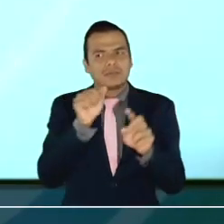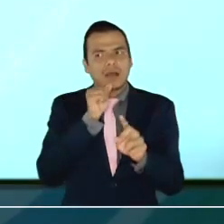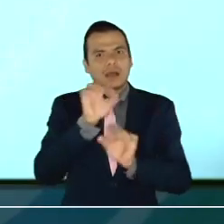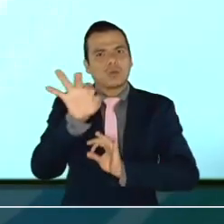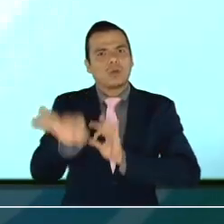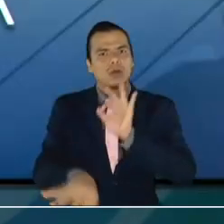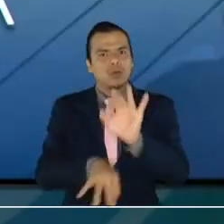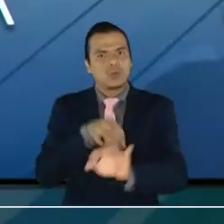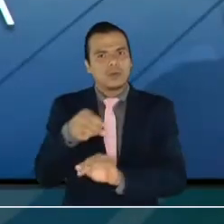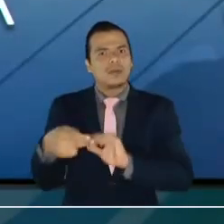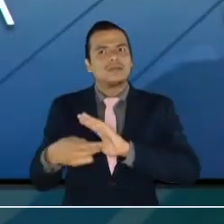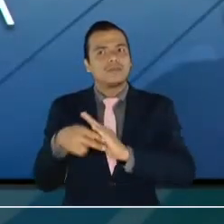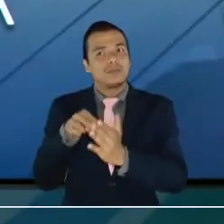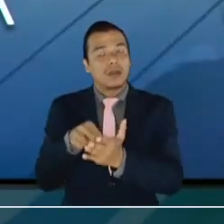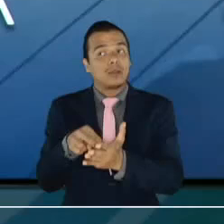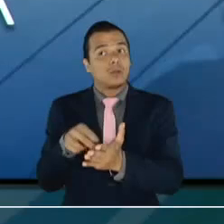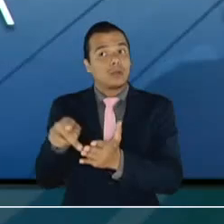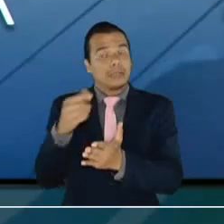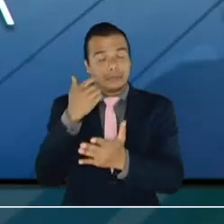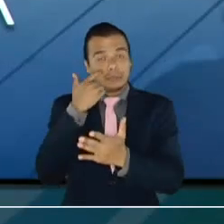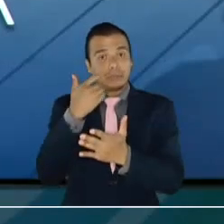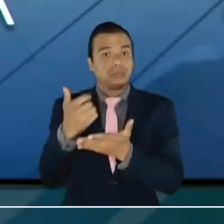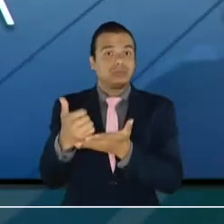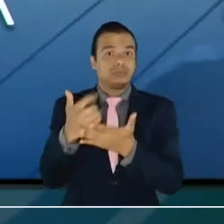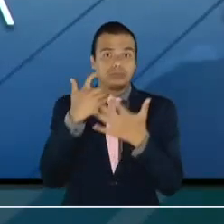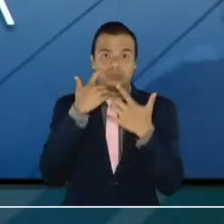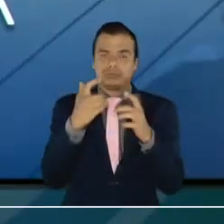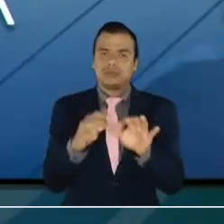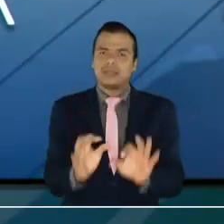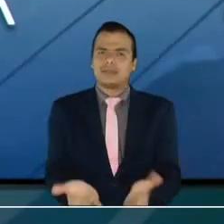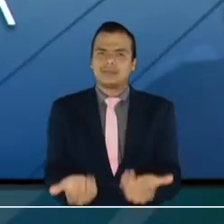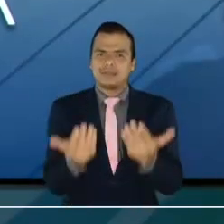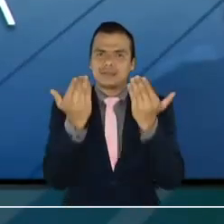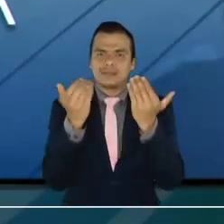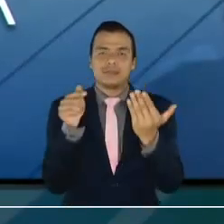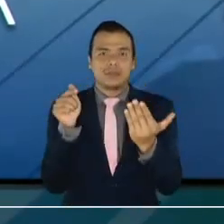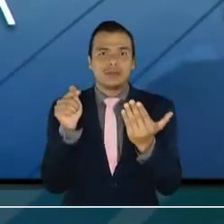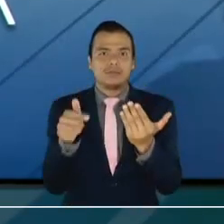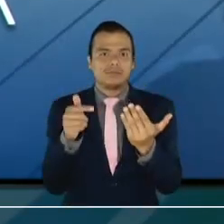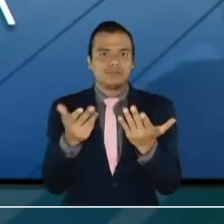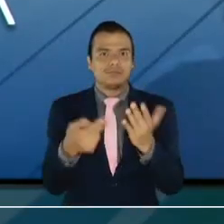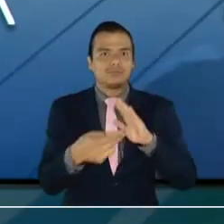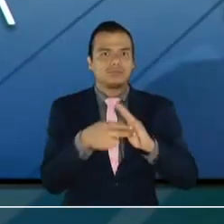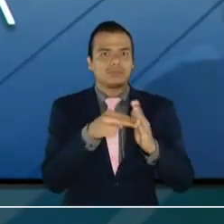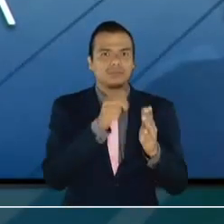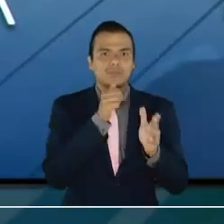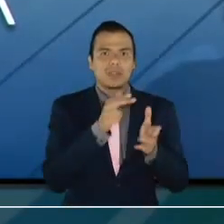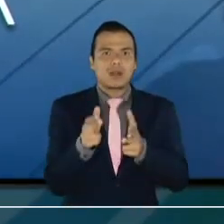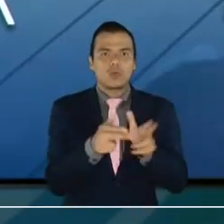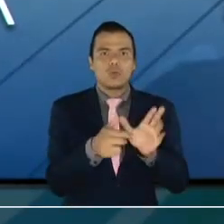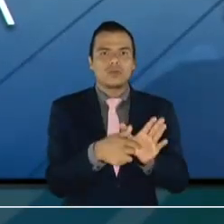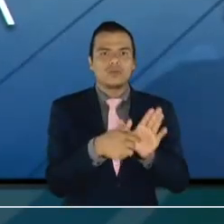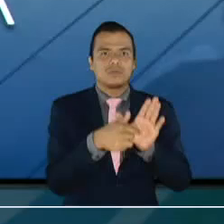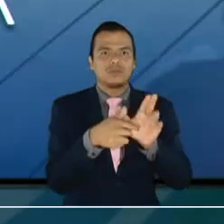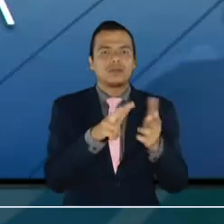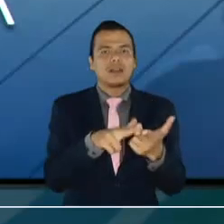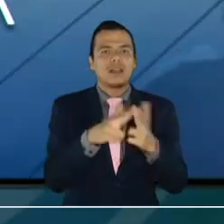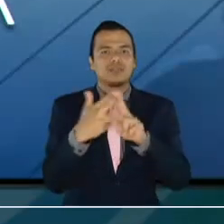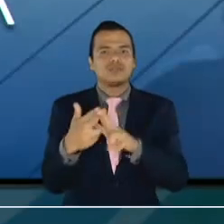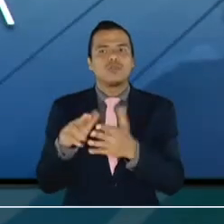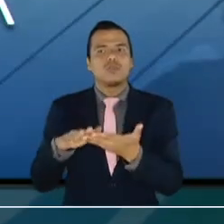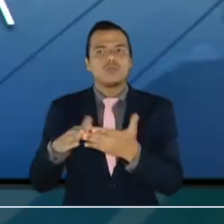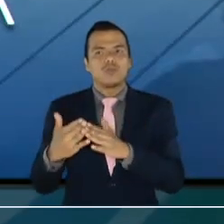hídrico fundamental. Este evento simboliza la unión de los ríos y la colaboración entre las comunidades con una acción de